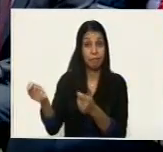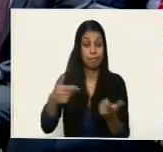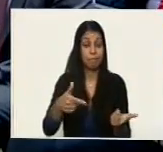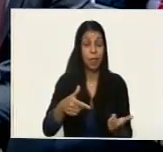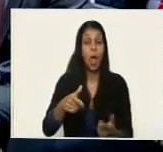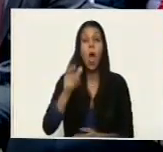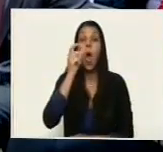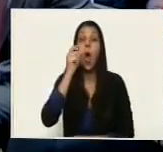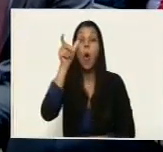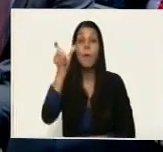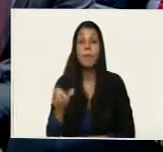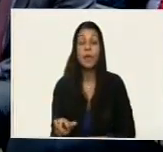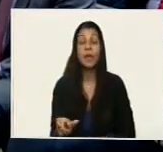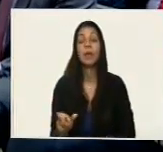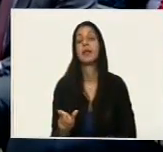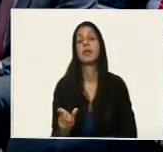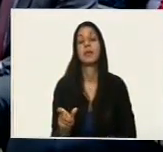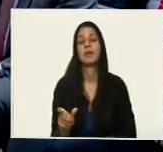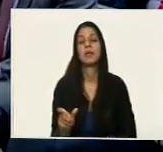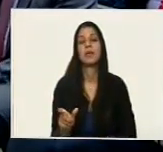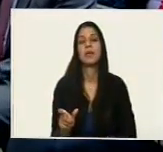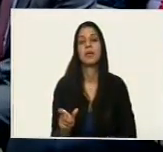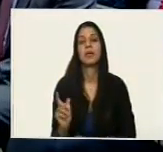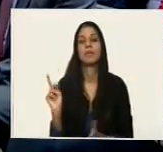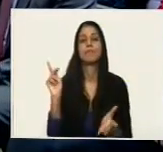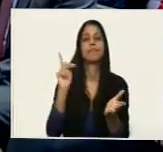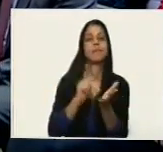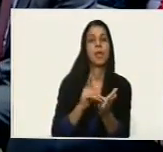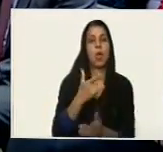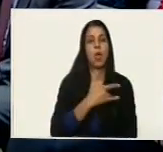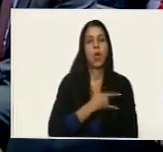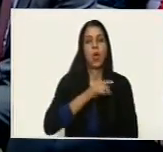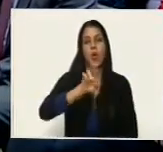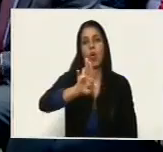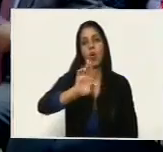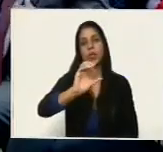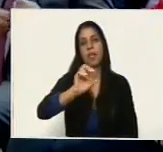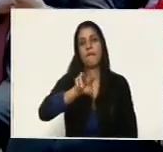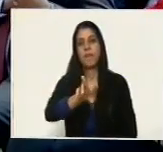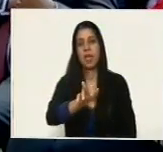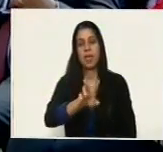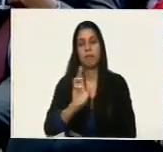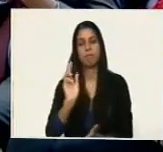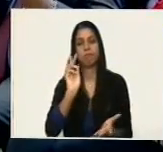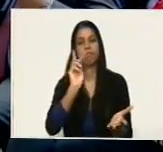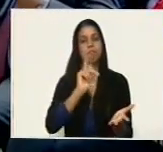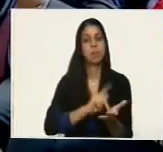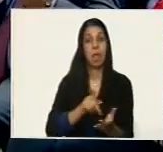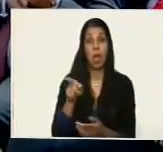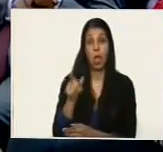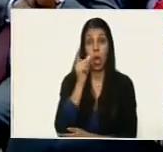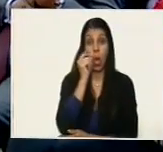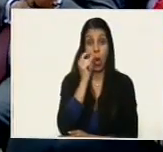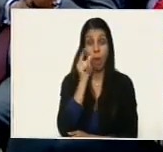señor a la aula magna de la Universidad Central de Venezuela. Ese señor